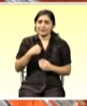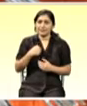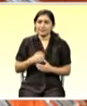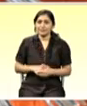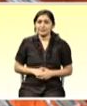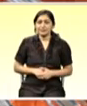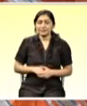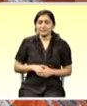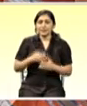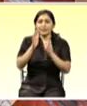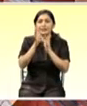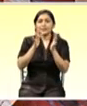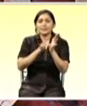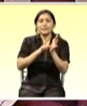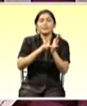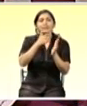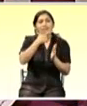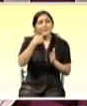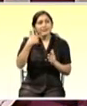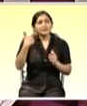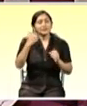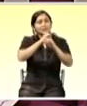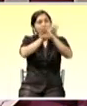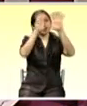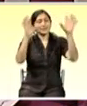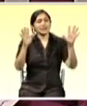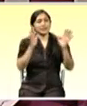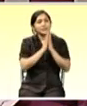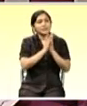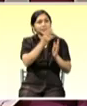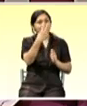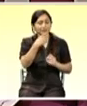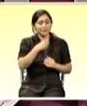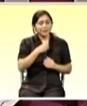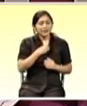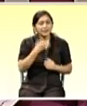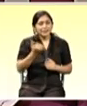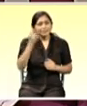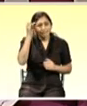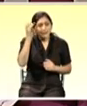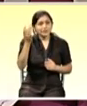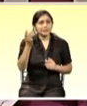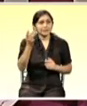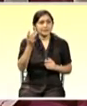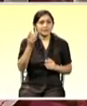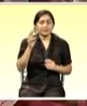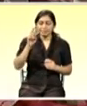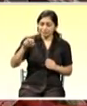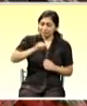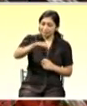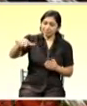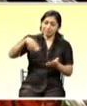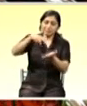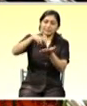Dulcísimo Señor del milagro, perdona mis pecados y libra por tu misericordia a